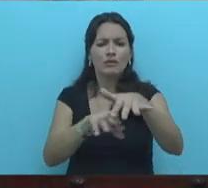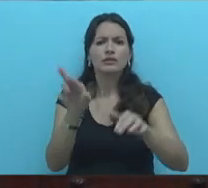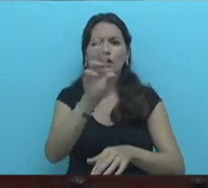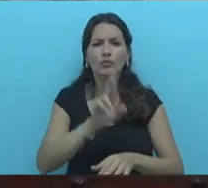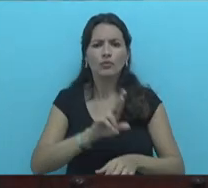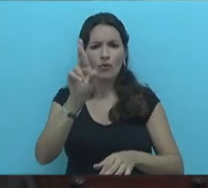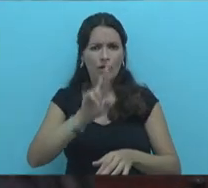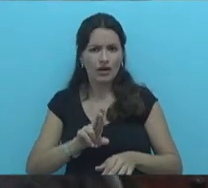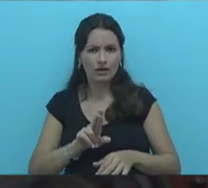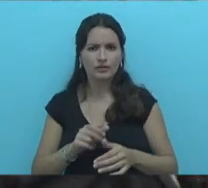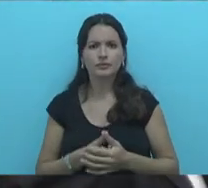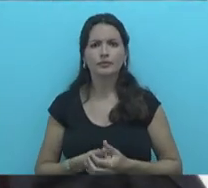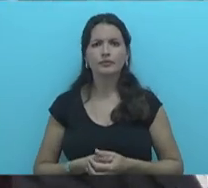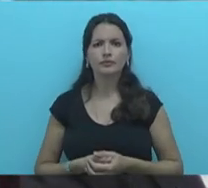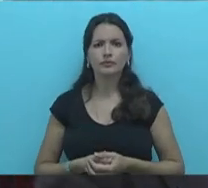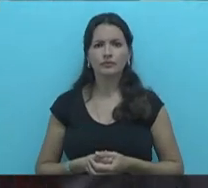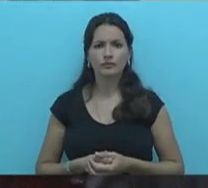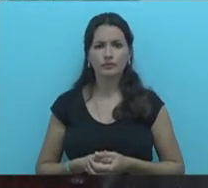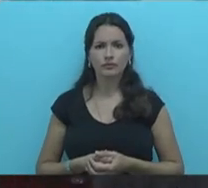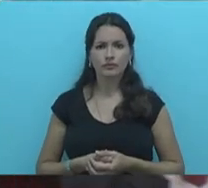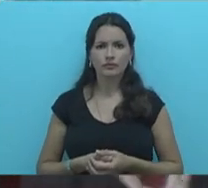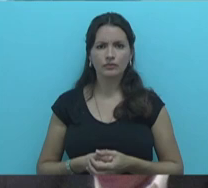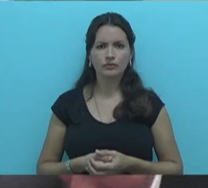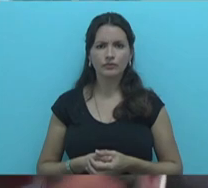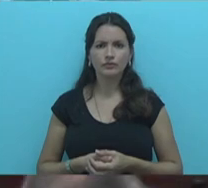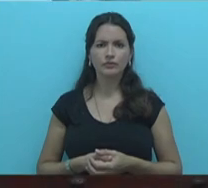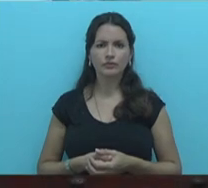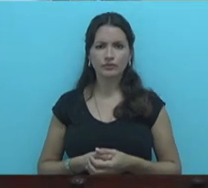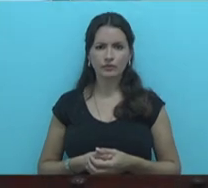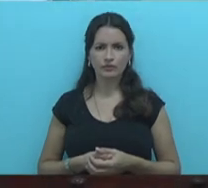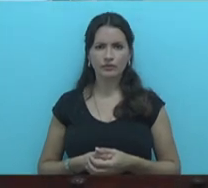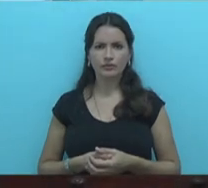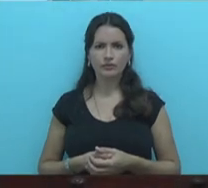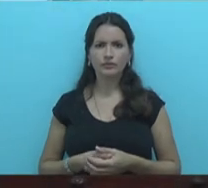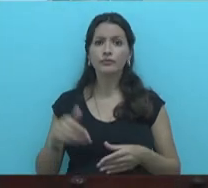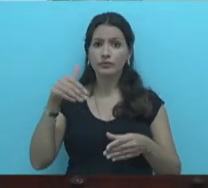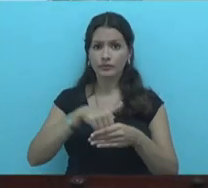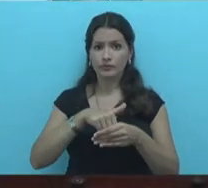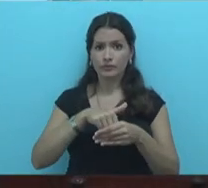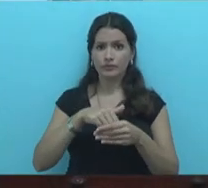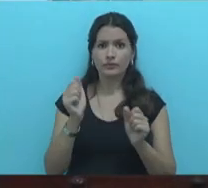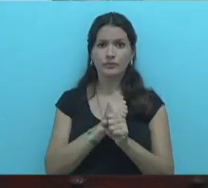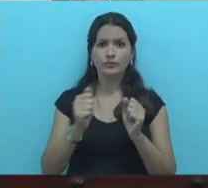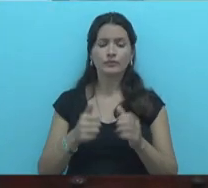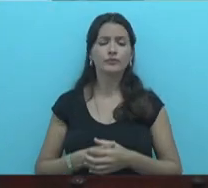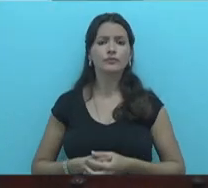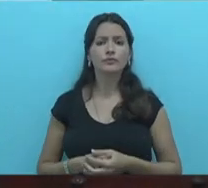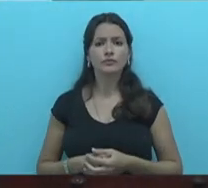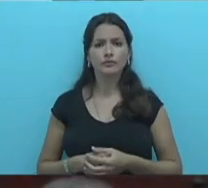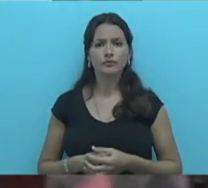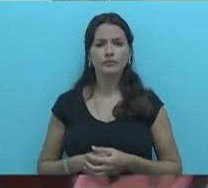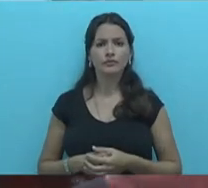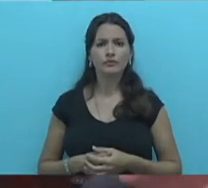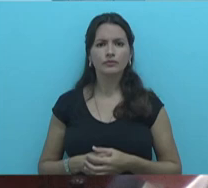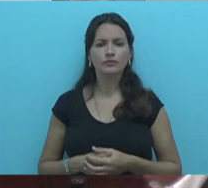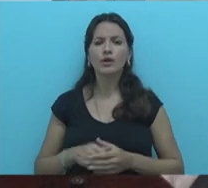motivo de conmemorar el 8 de marzo. A votación el tratamiento sobre tablas. Aprobado. A votación el proyecto. Aprobado. Proyecto